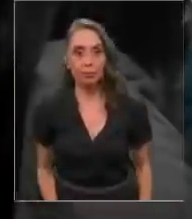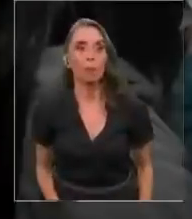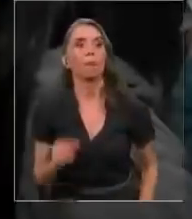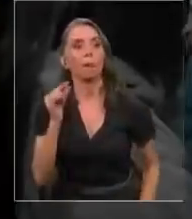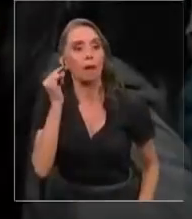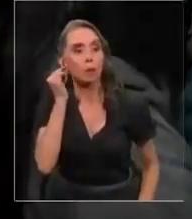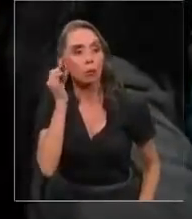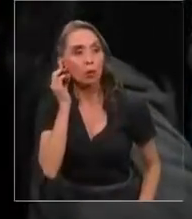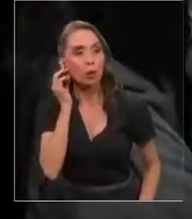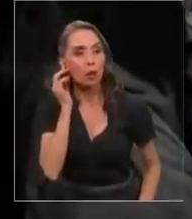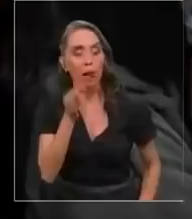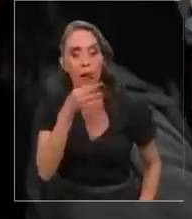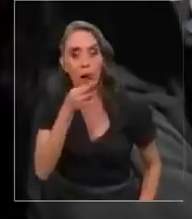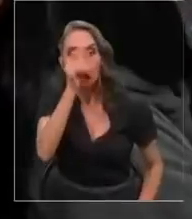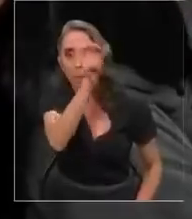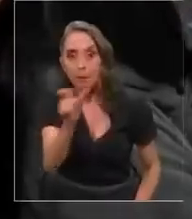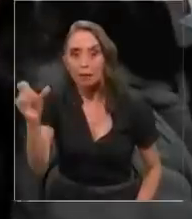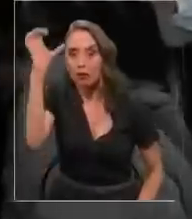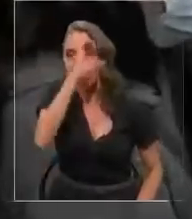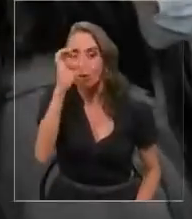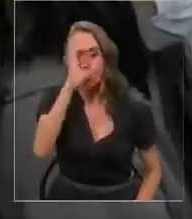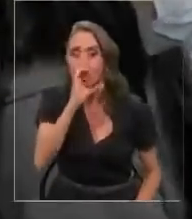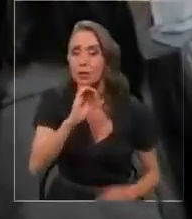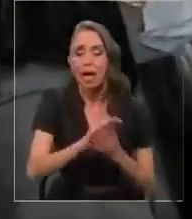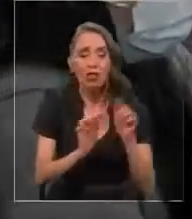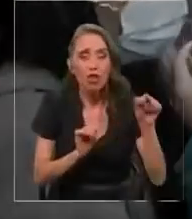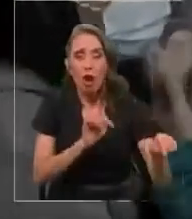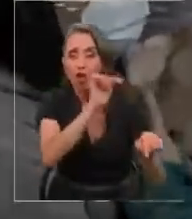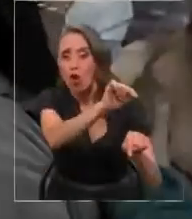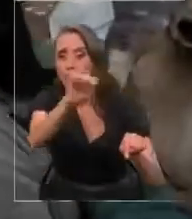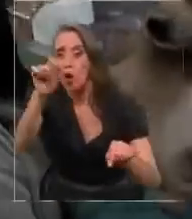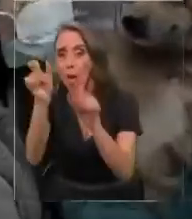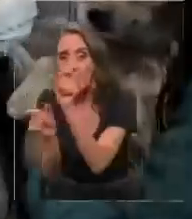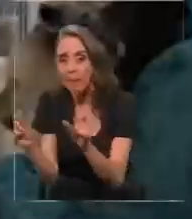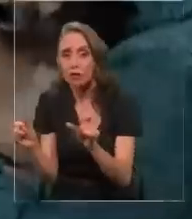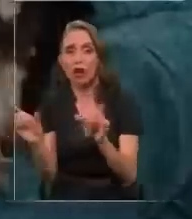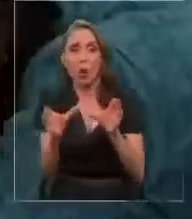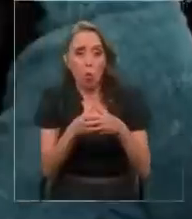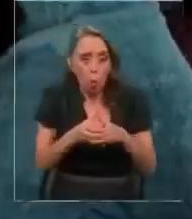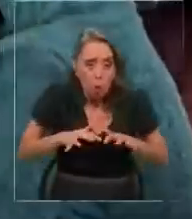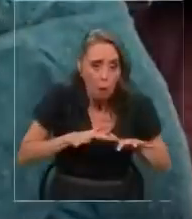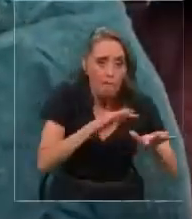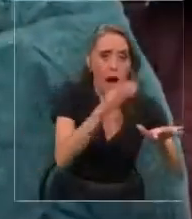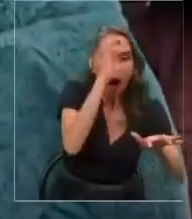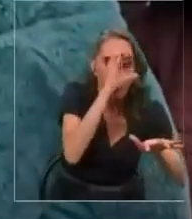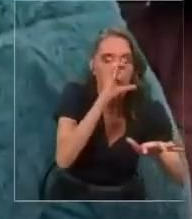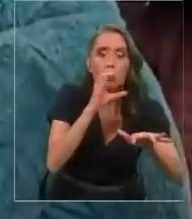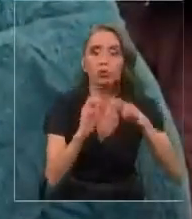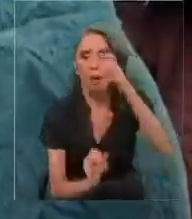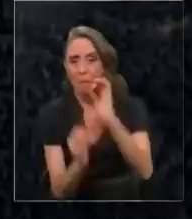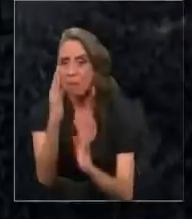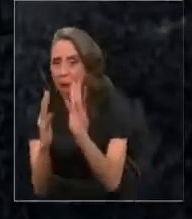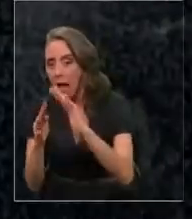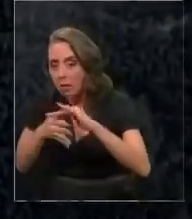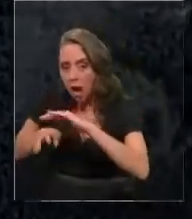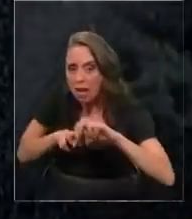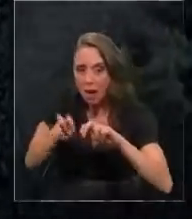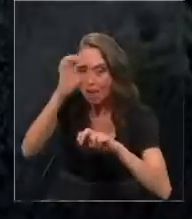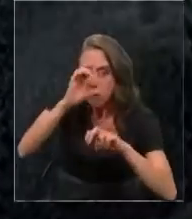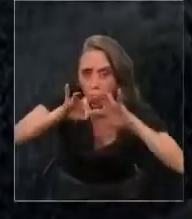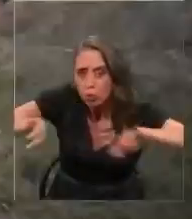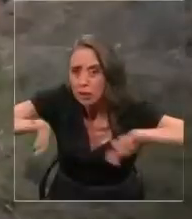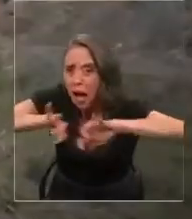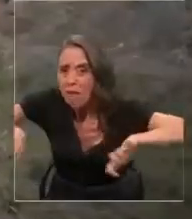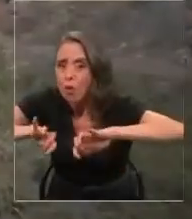Igual hay muchas quiebras, pero la gente ha buscado por todos lados, cada persona en grupos, por entre medio de las matas, de los matorrales, de